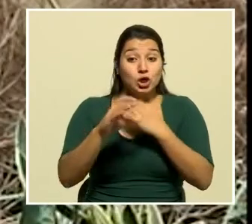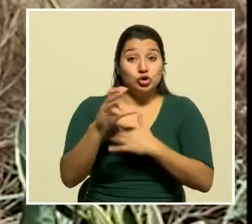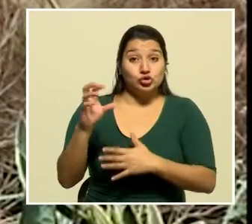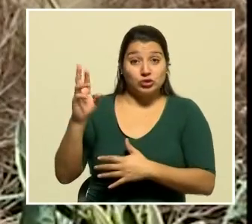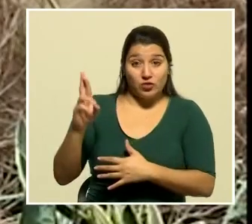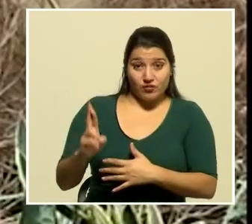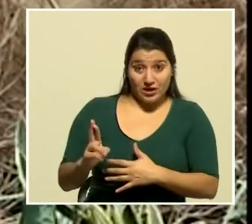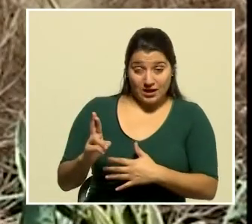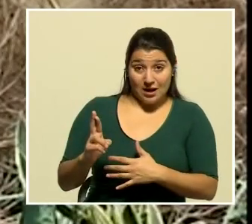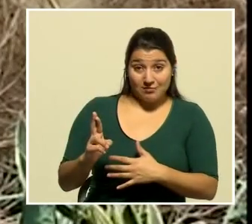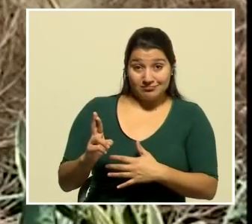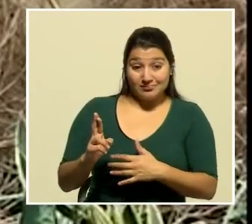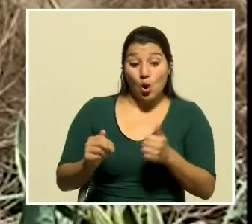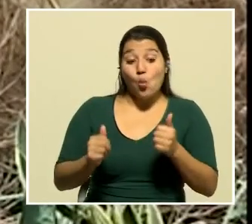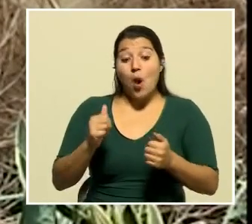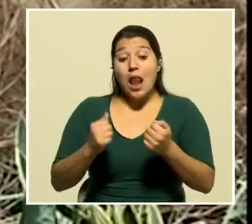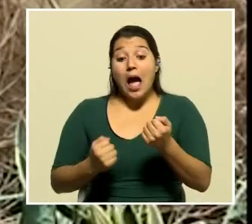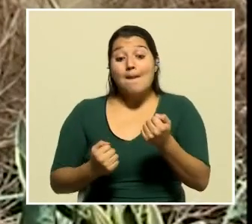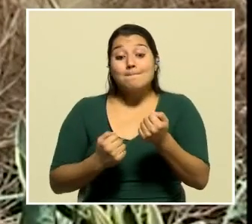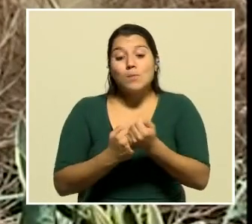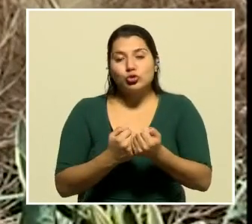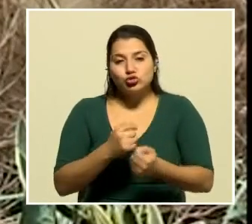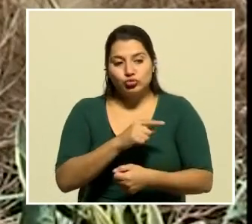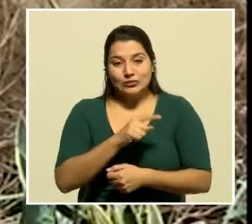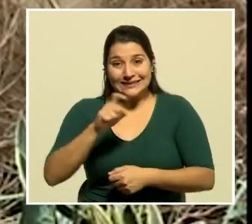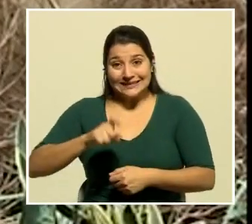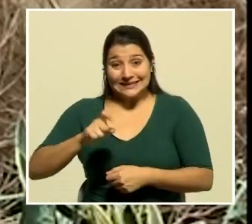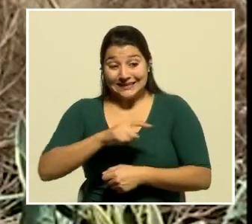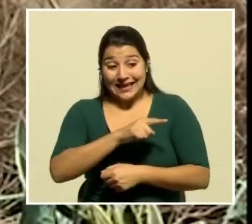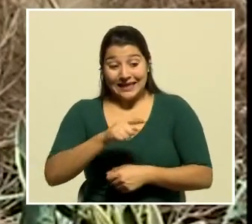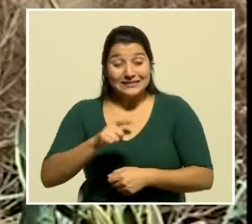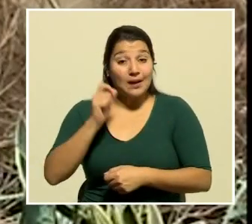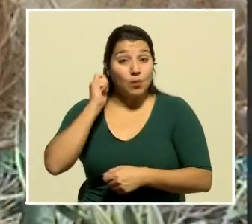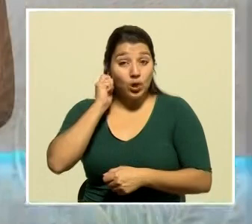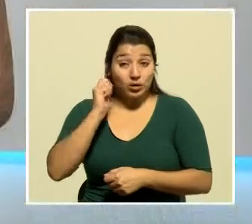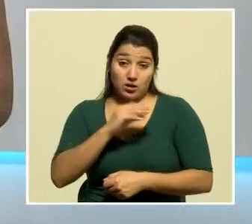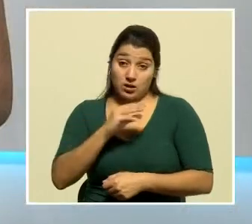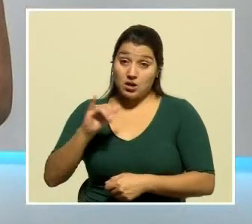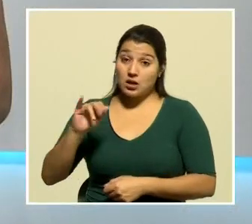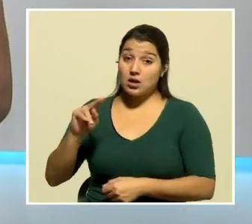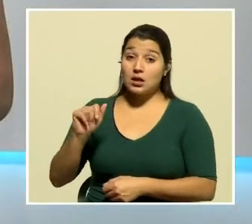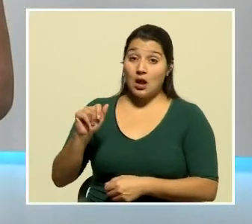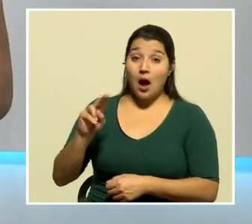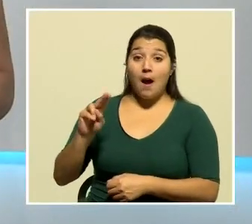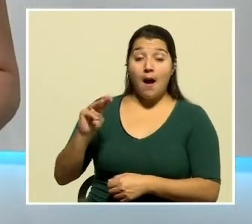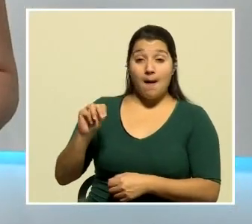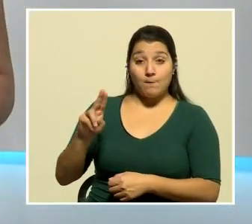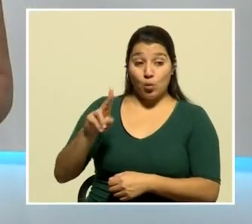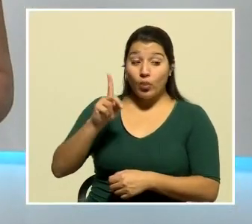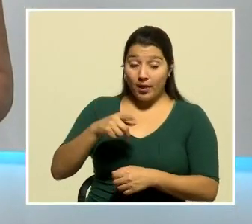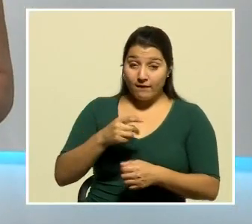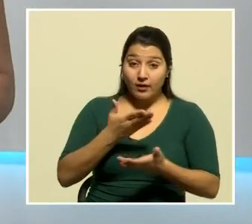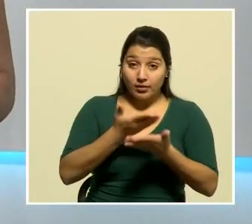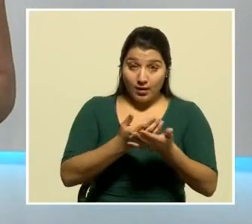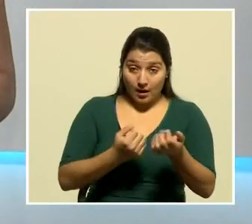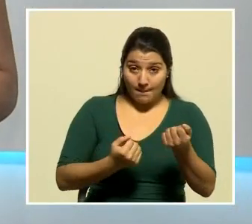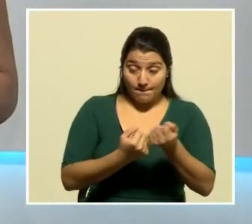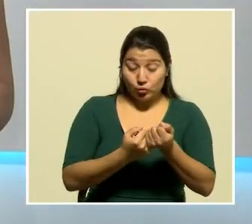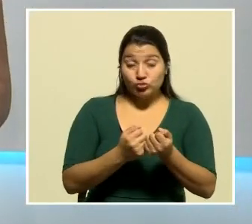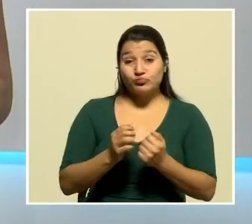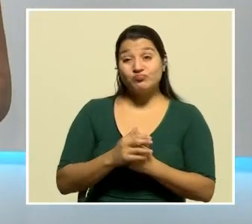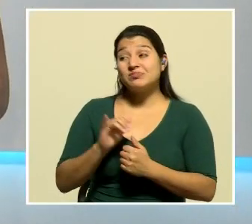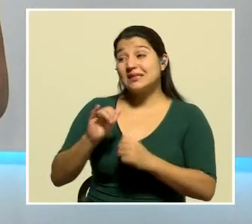requieren de nosotras y que nosotras desde el INAMU estamos obligadas a dárselos. Lamentablemente,